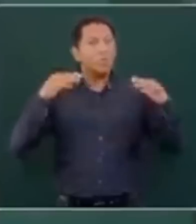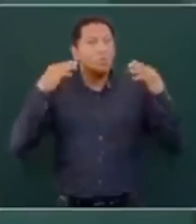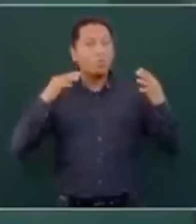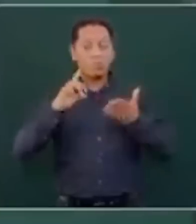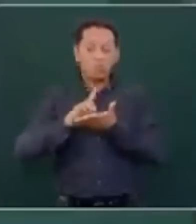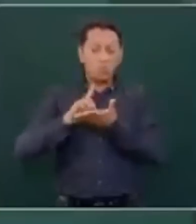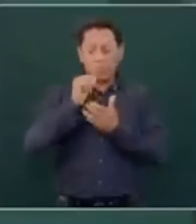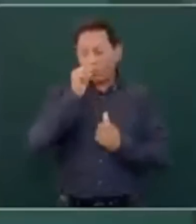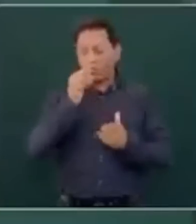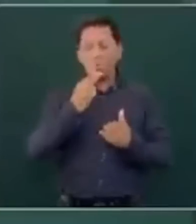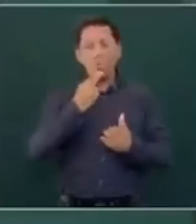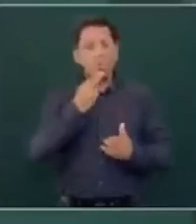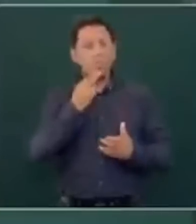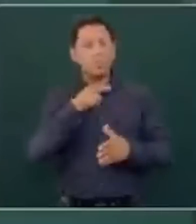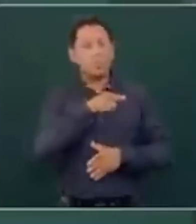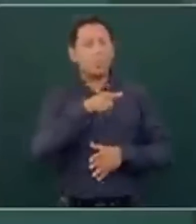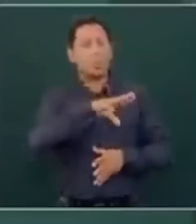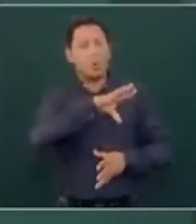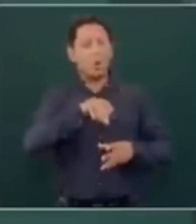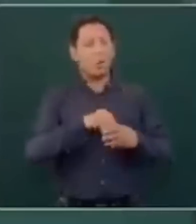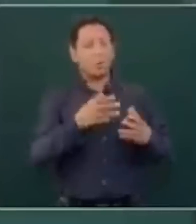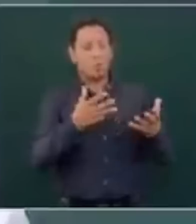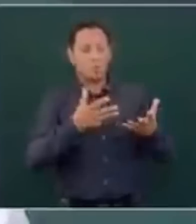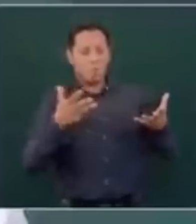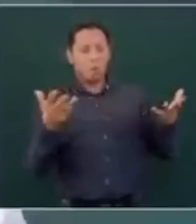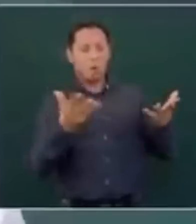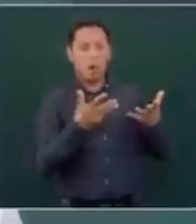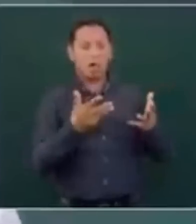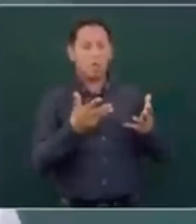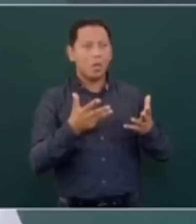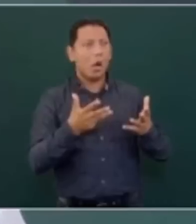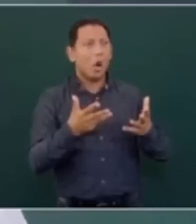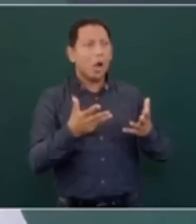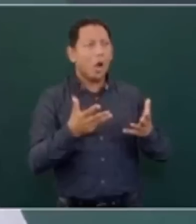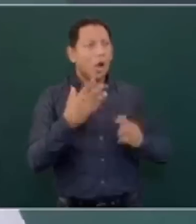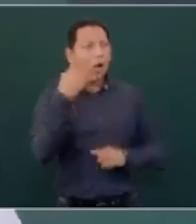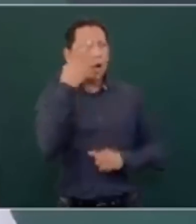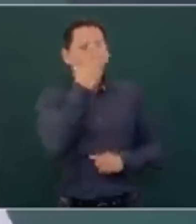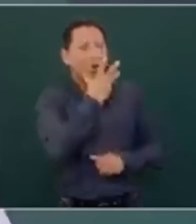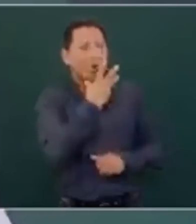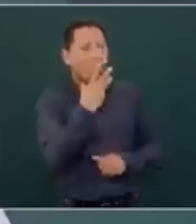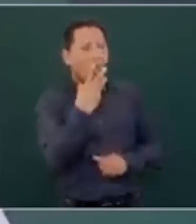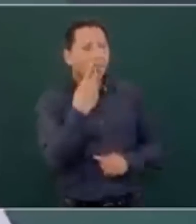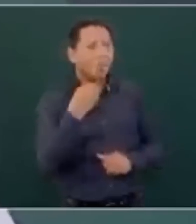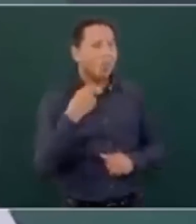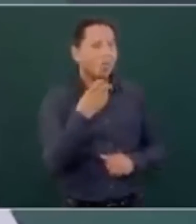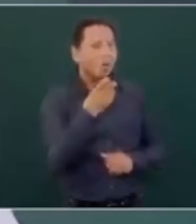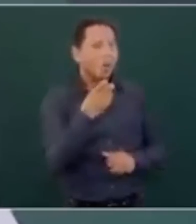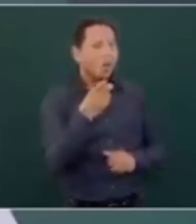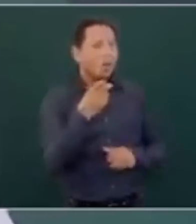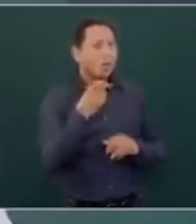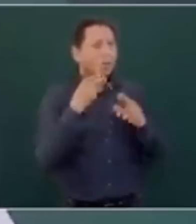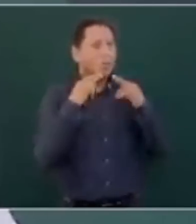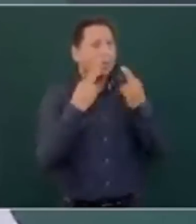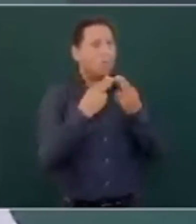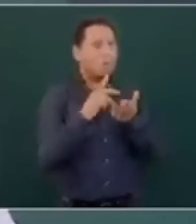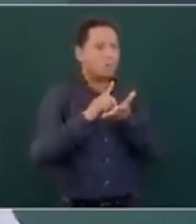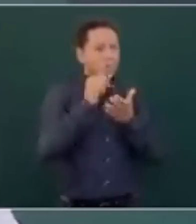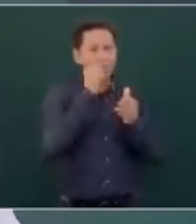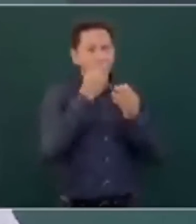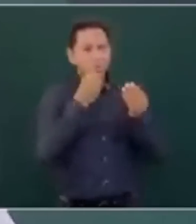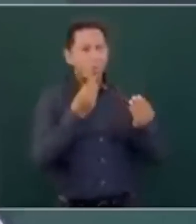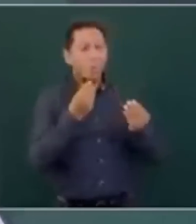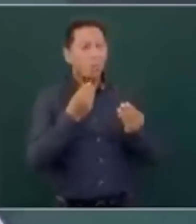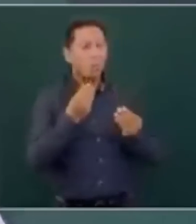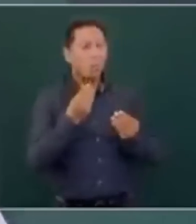y que todo lo pintan color de rosa y, ¿no?, y muy